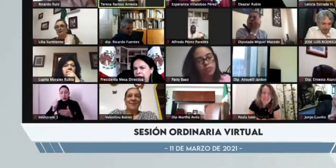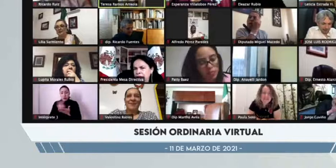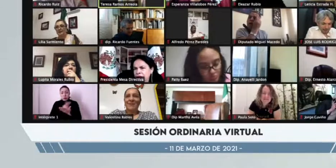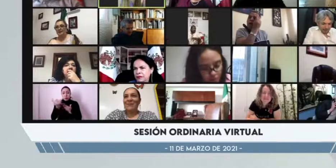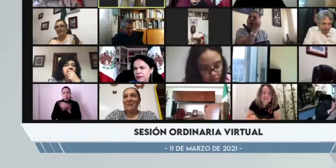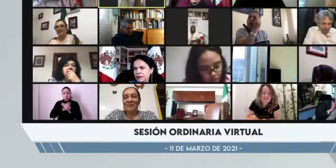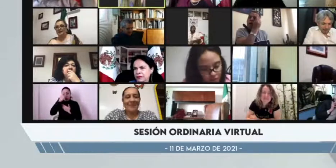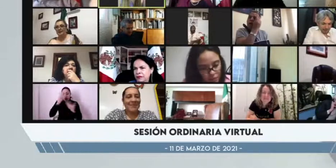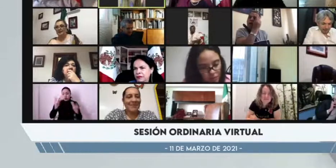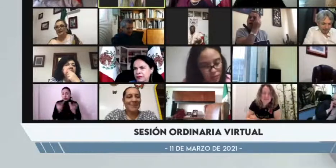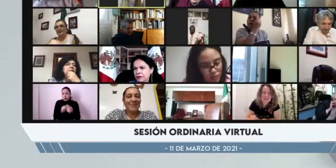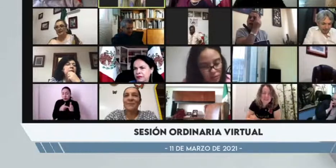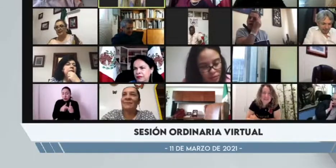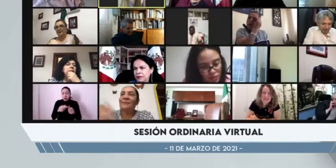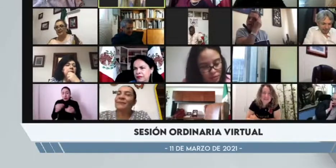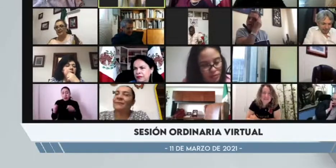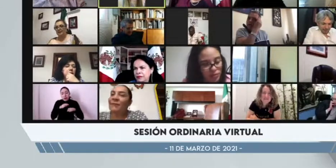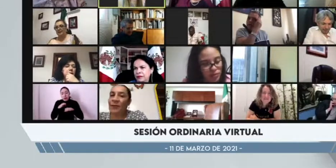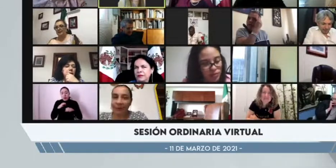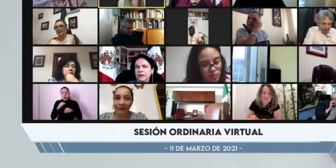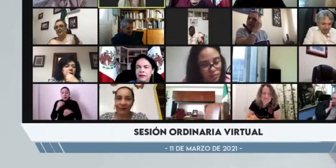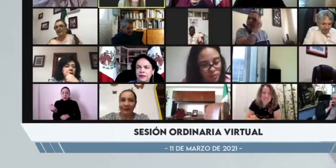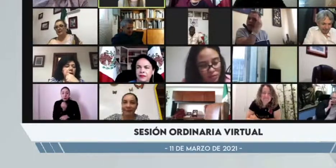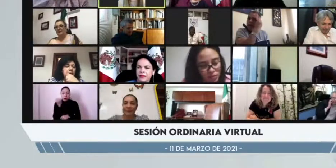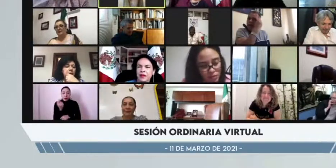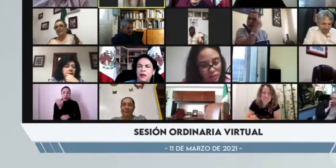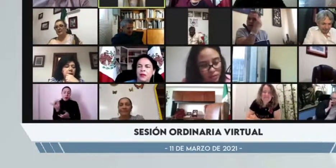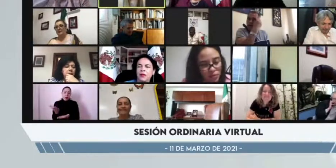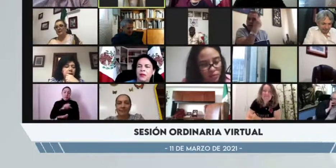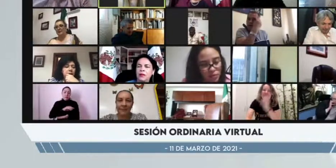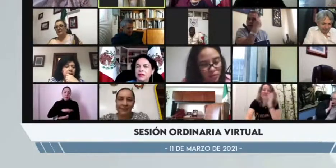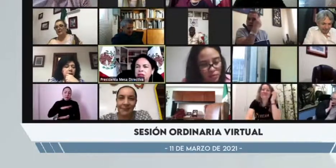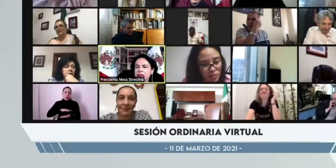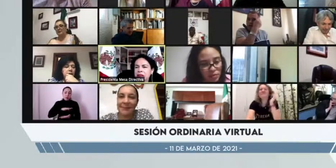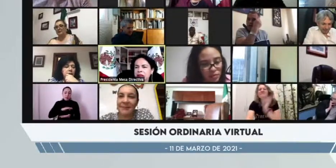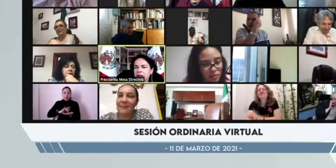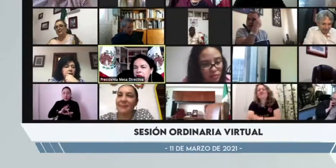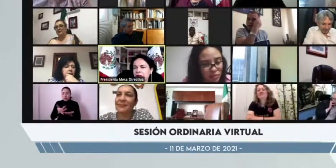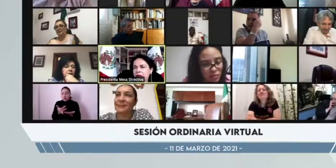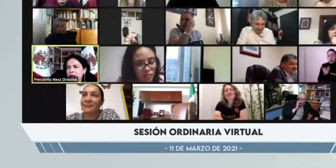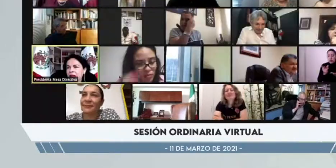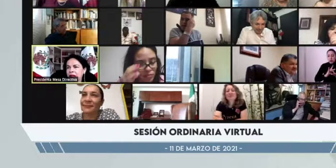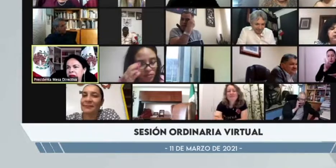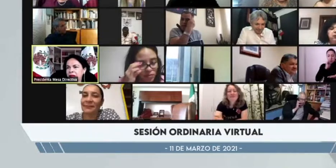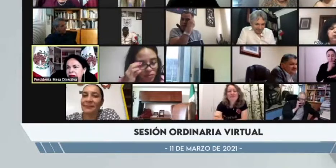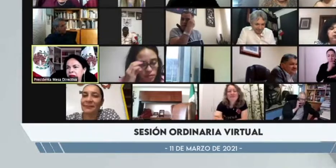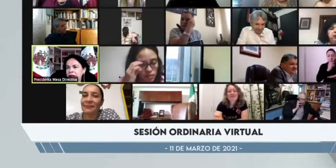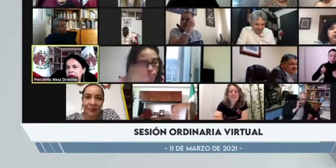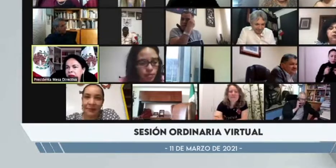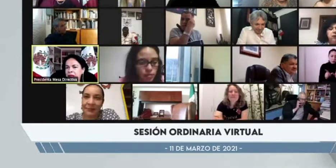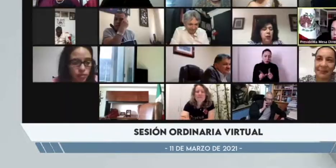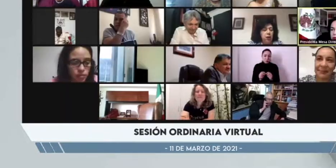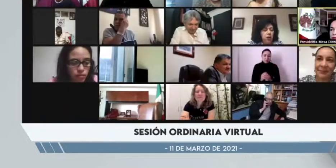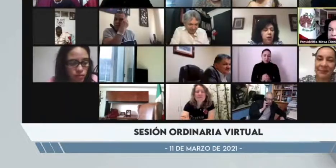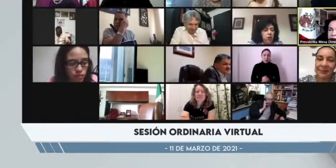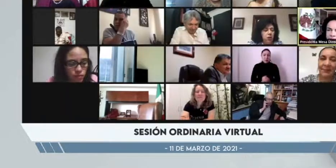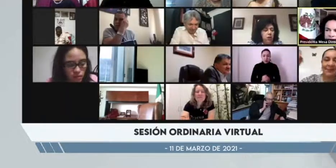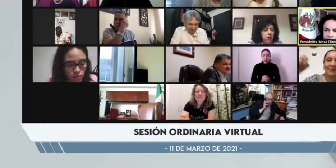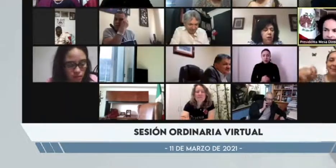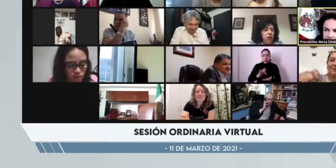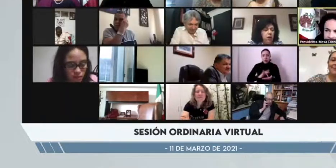felicidades. Es cuanto, presidenta. Muchas gracias. Muchas gracias, diputada Teresa Ramos.